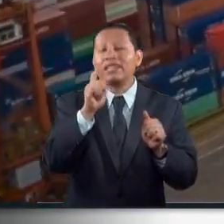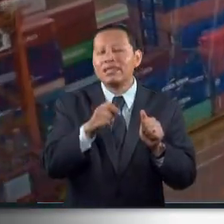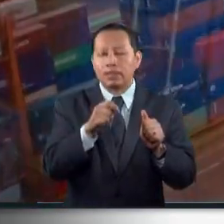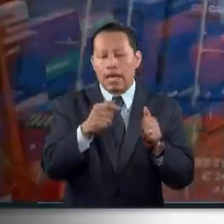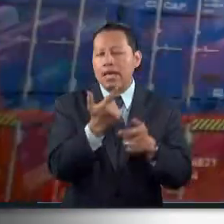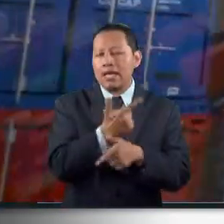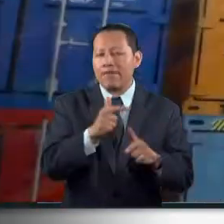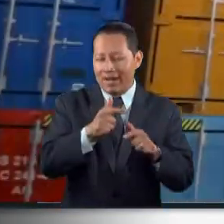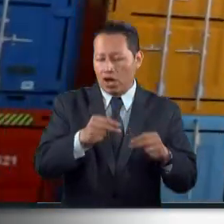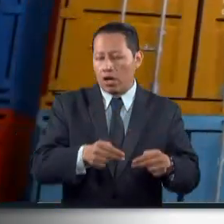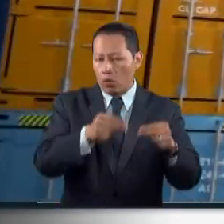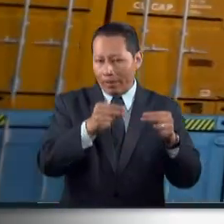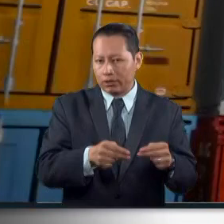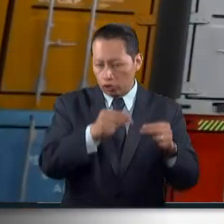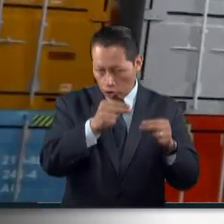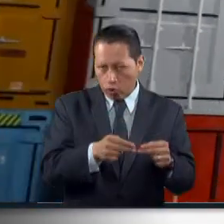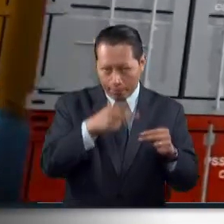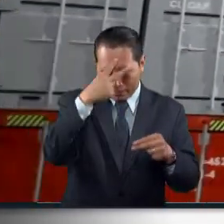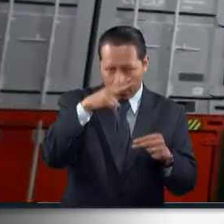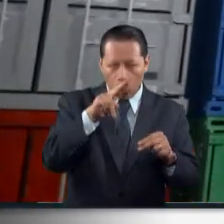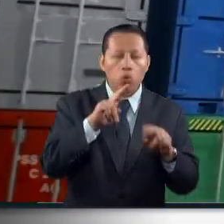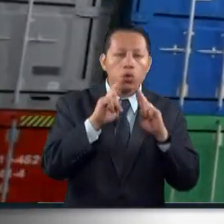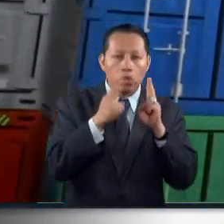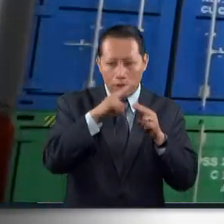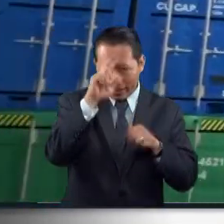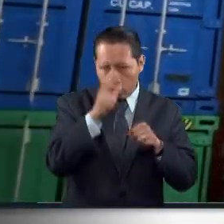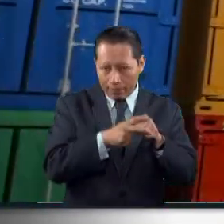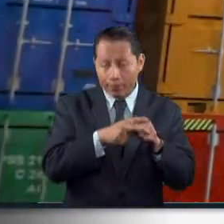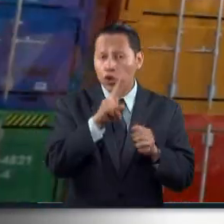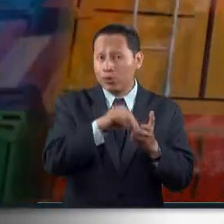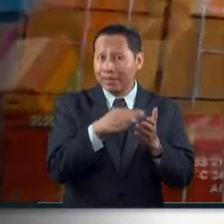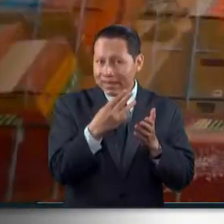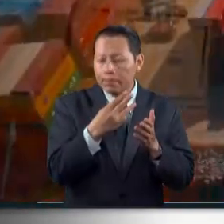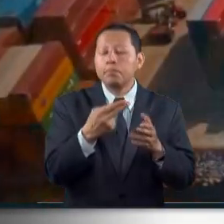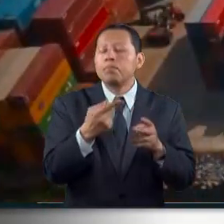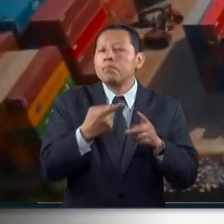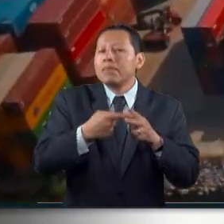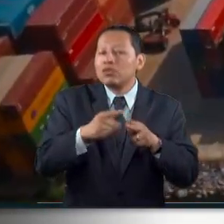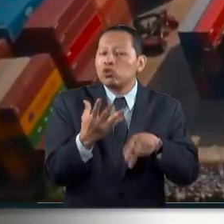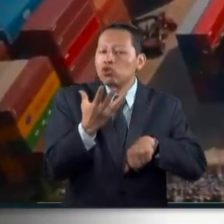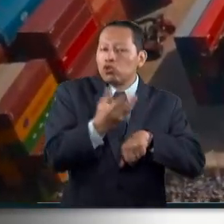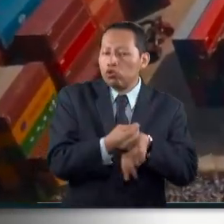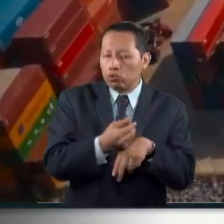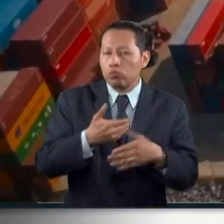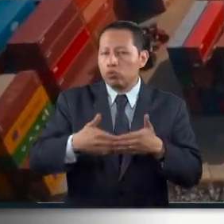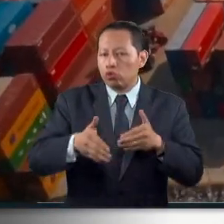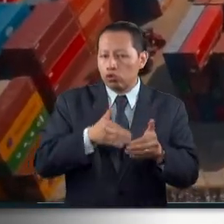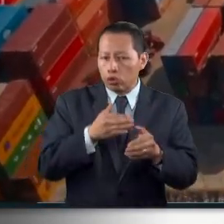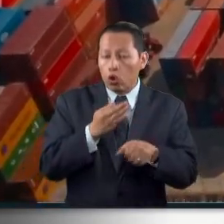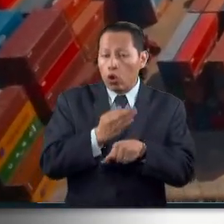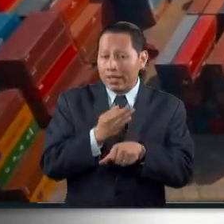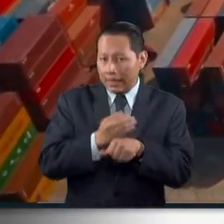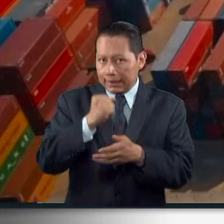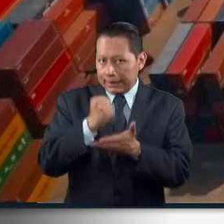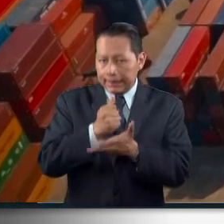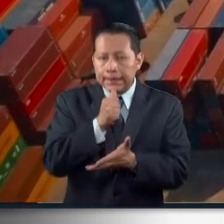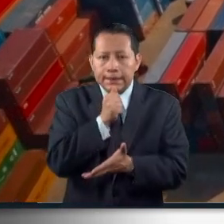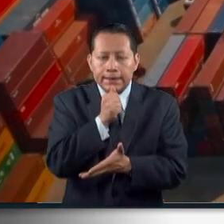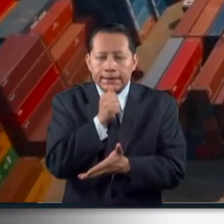Europea. Desde 2016 comenzó un proceso para la modernización del mismo, el cual continúa sin ser